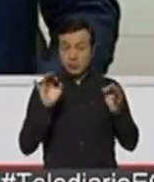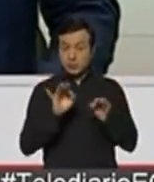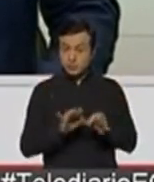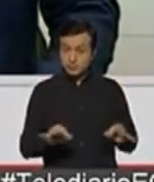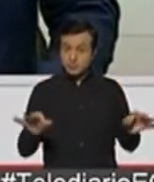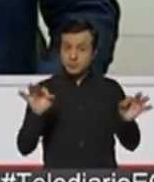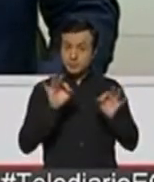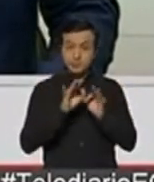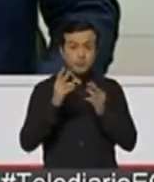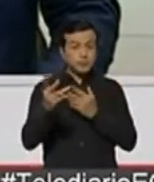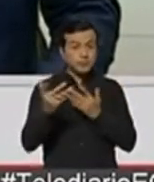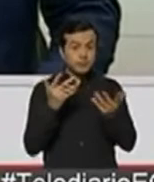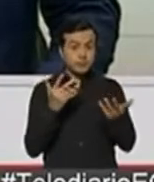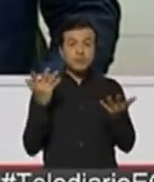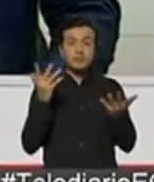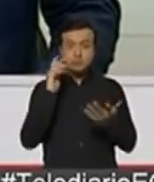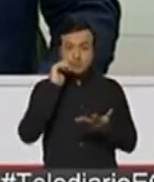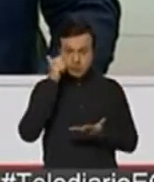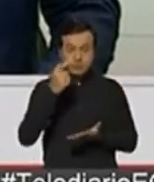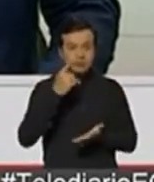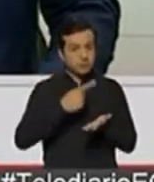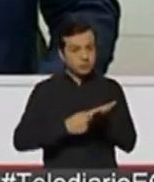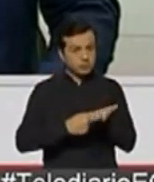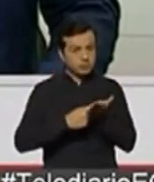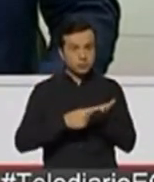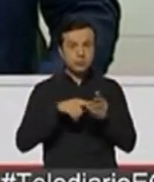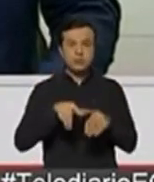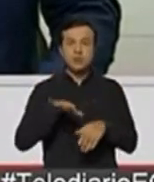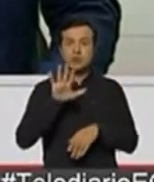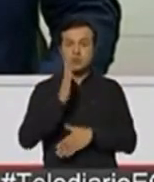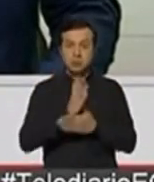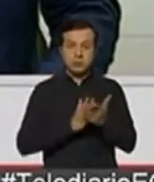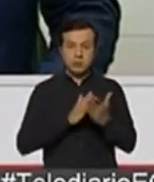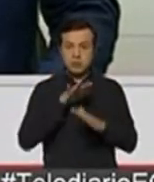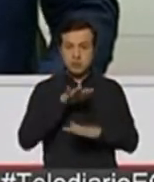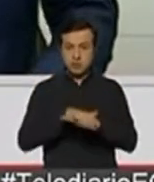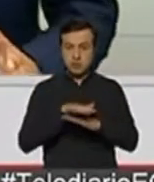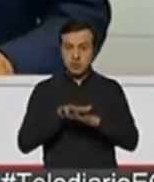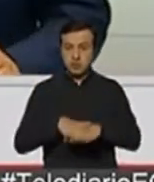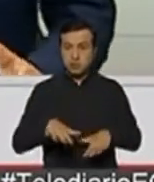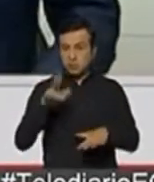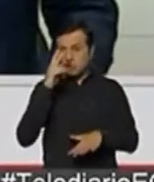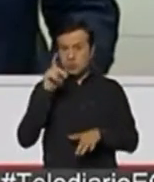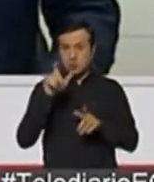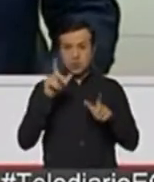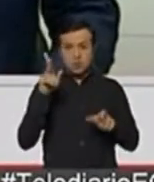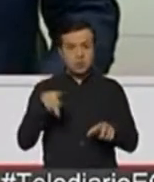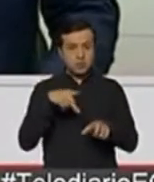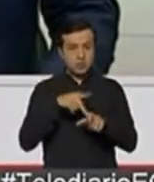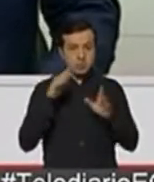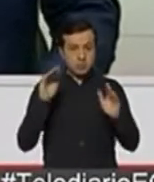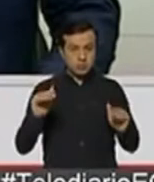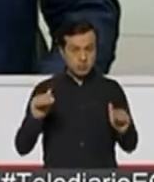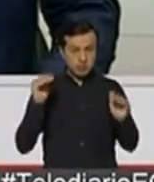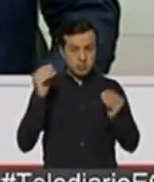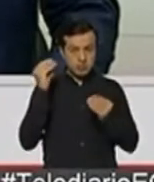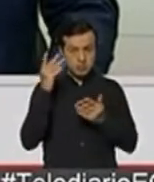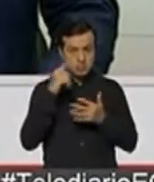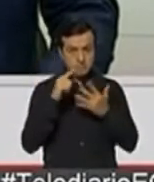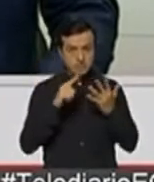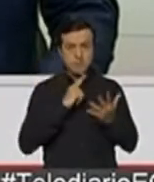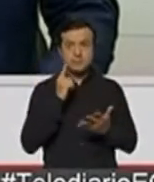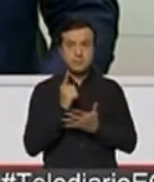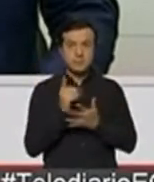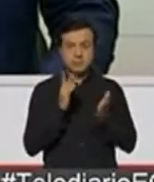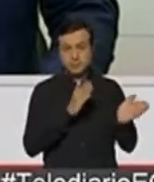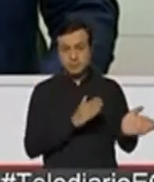serán discutidos el día de mañana a las 5:30 de la tarde en el Toro Wingham con personalidades tan importantes como la que acabo de señalar. En